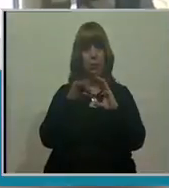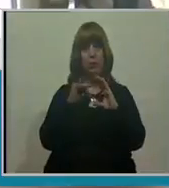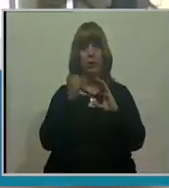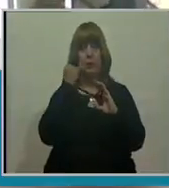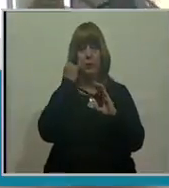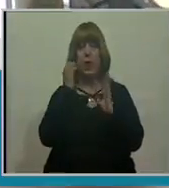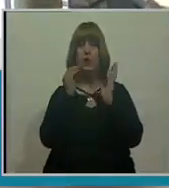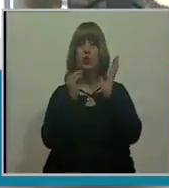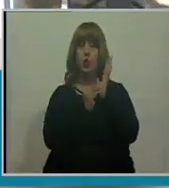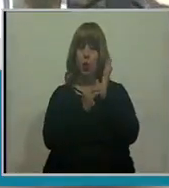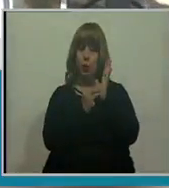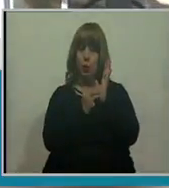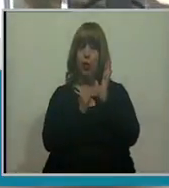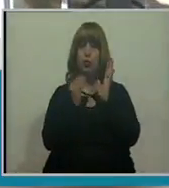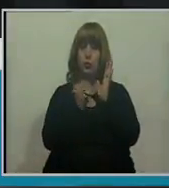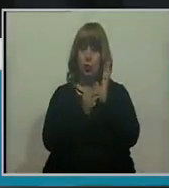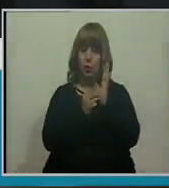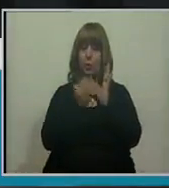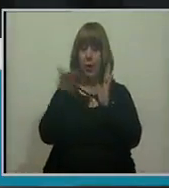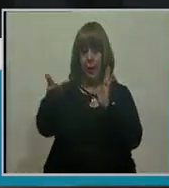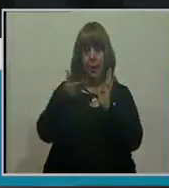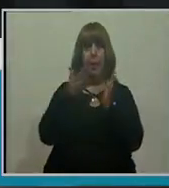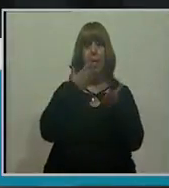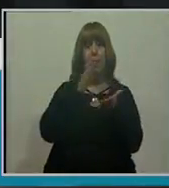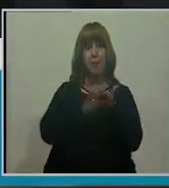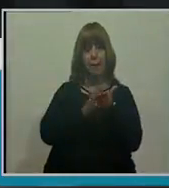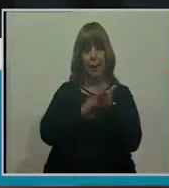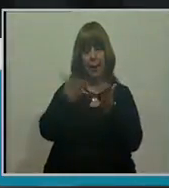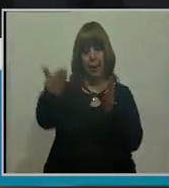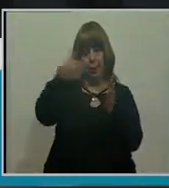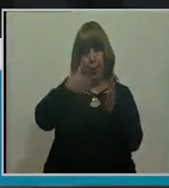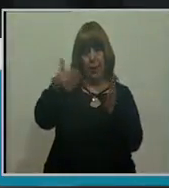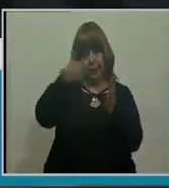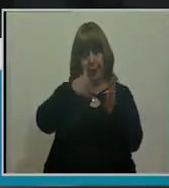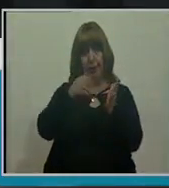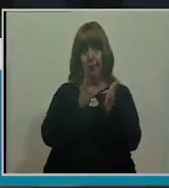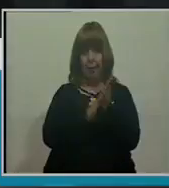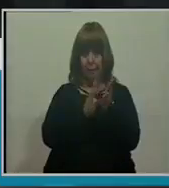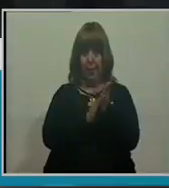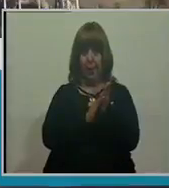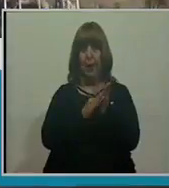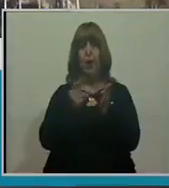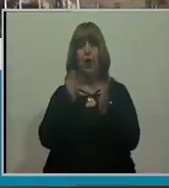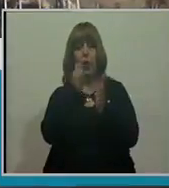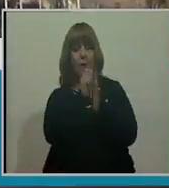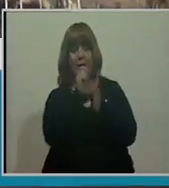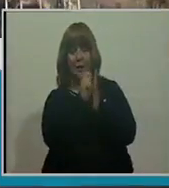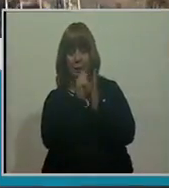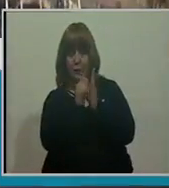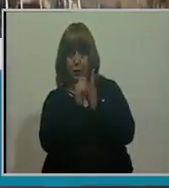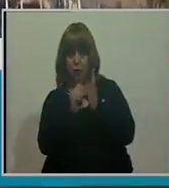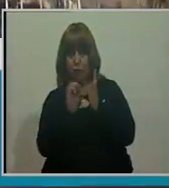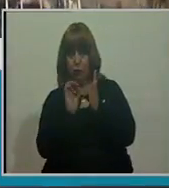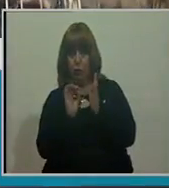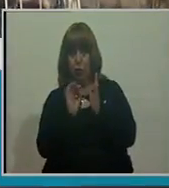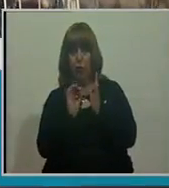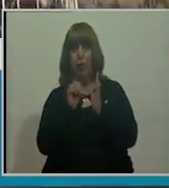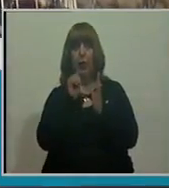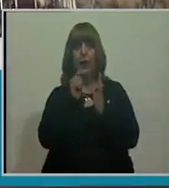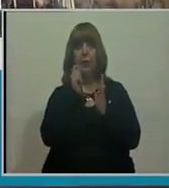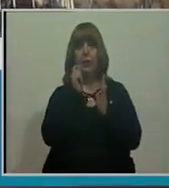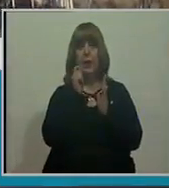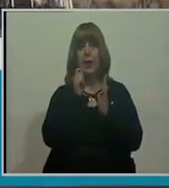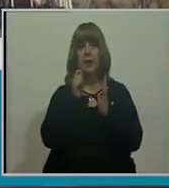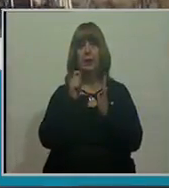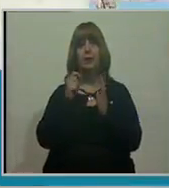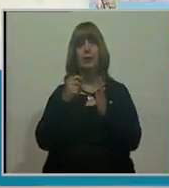asignando los turnos para que puedan presentar la información, la documentación de cómo se han inscrito, y a partir de ahí veremos quiénes son apto